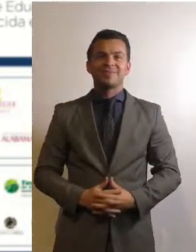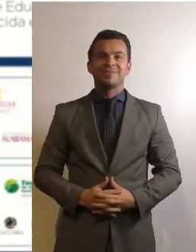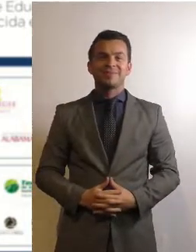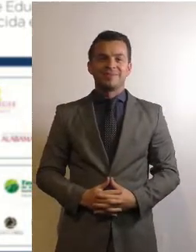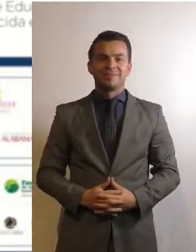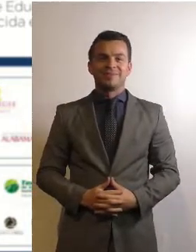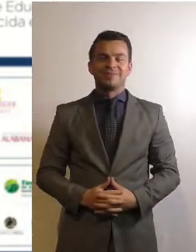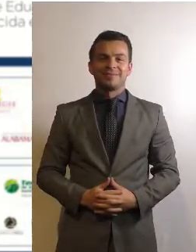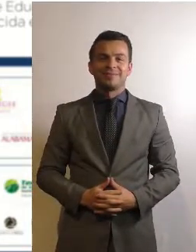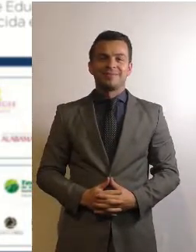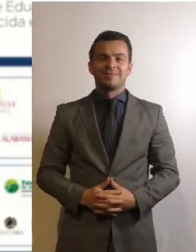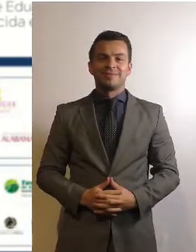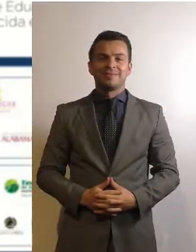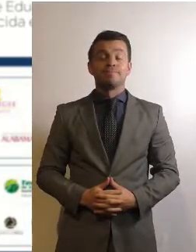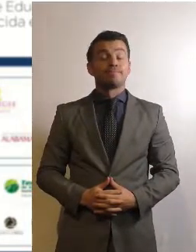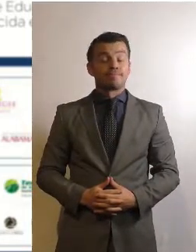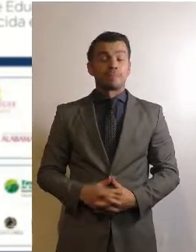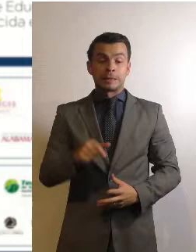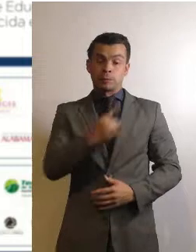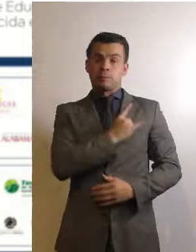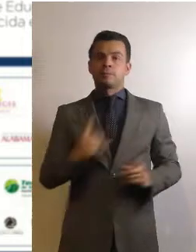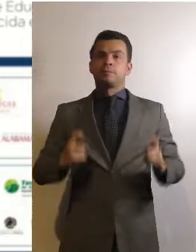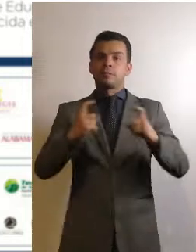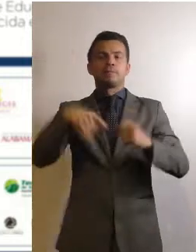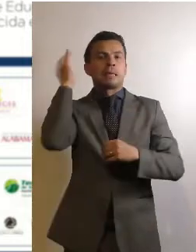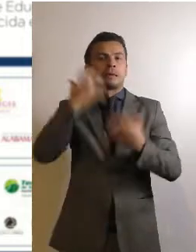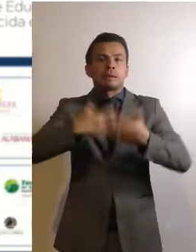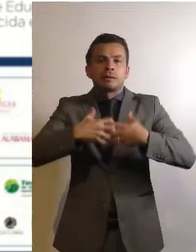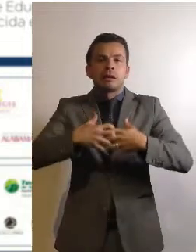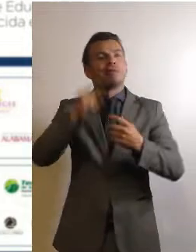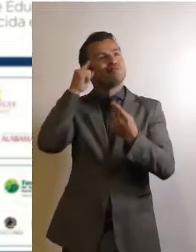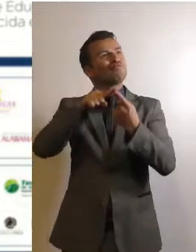Una de las empresas más comprometidas con el ambiente de Bogotá.